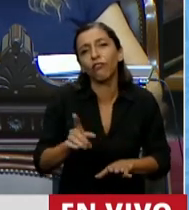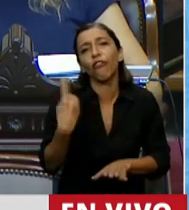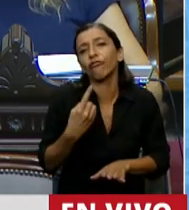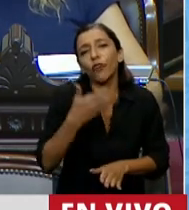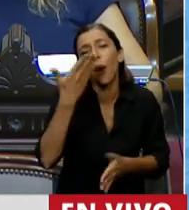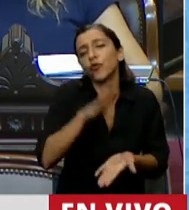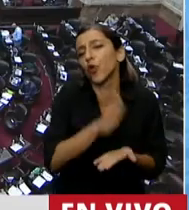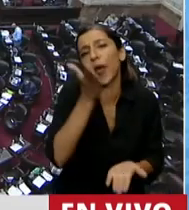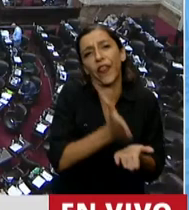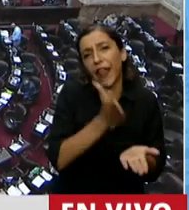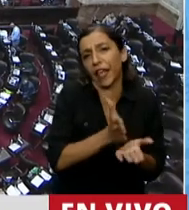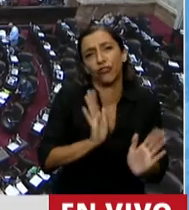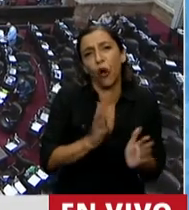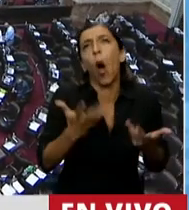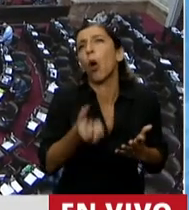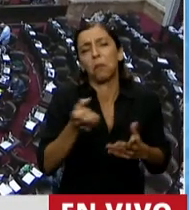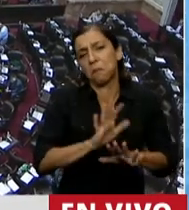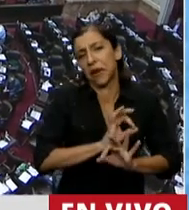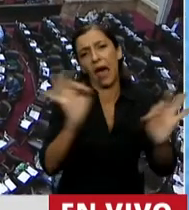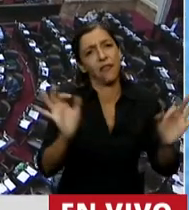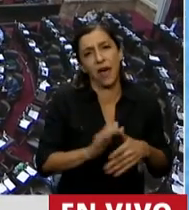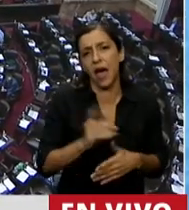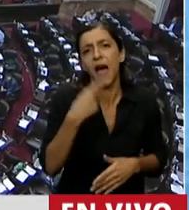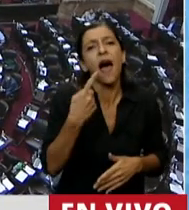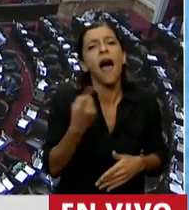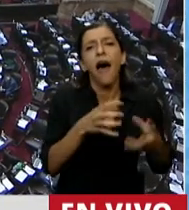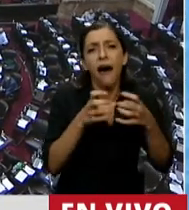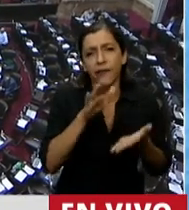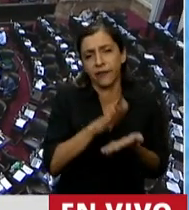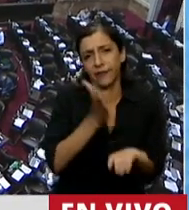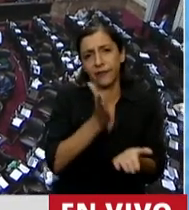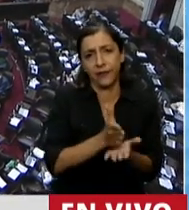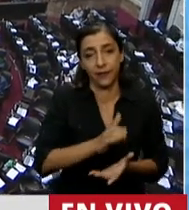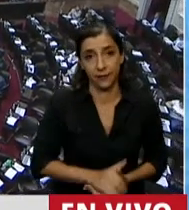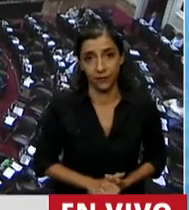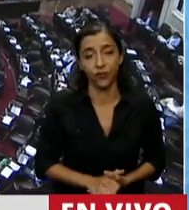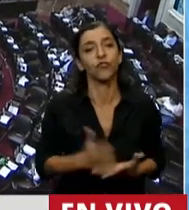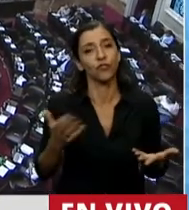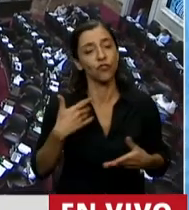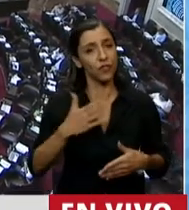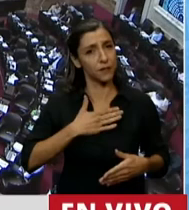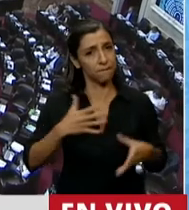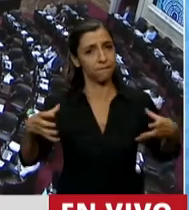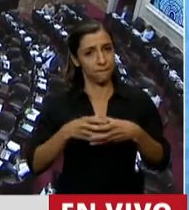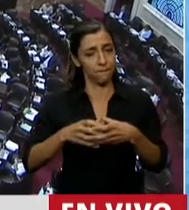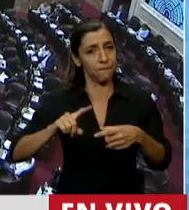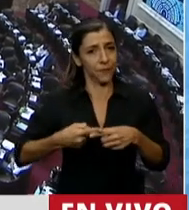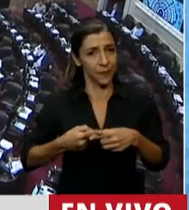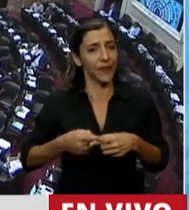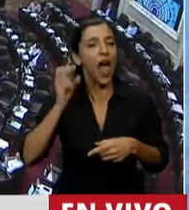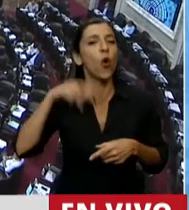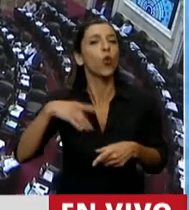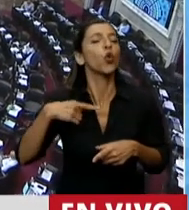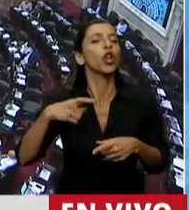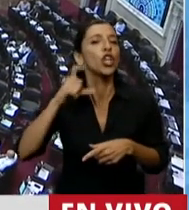Finalmente, señor presidente, quiero recordar que pertenezco a la Unión Cívica Radical, soy militante del radicalismo